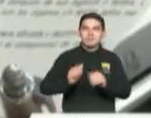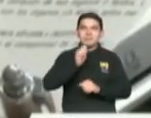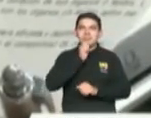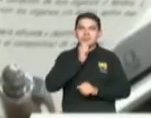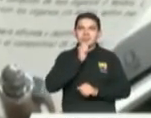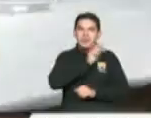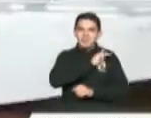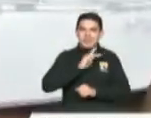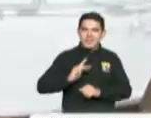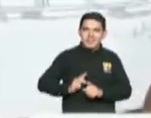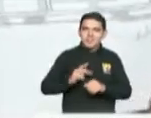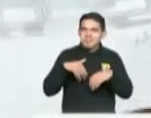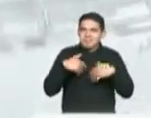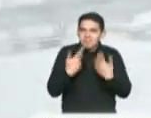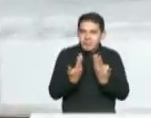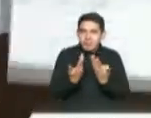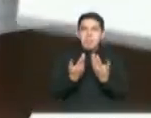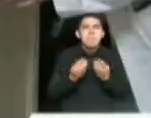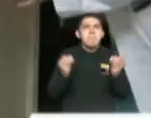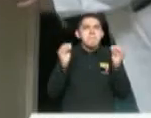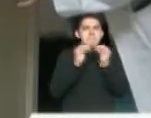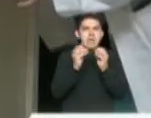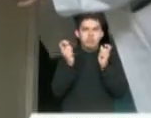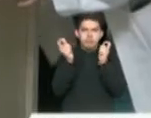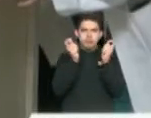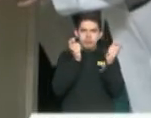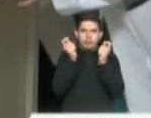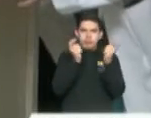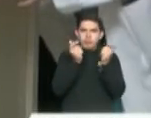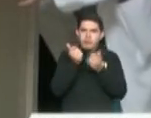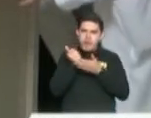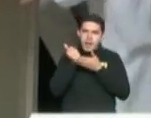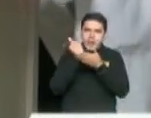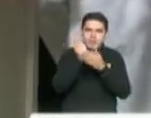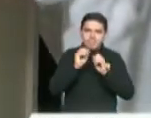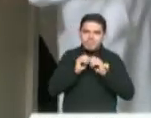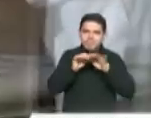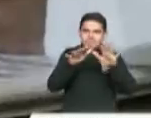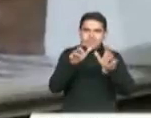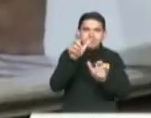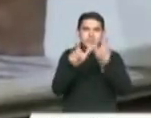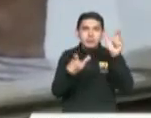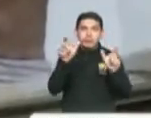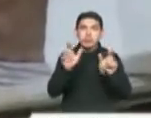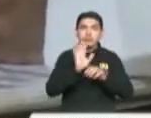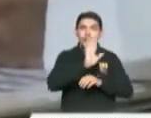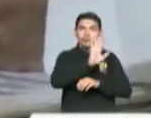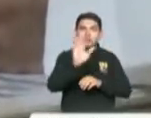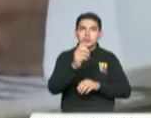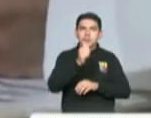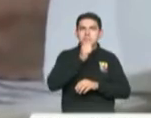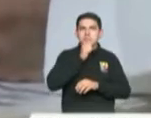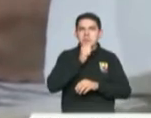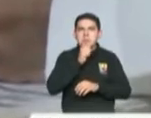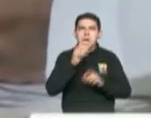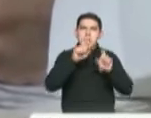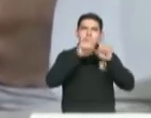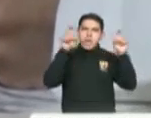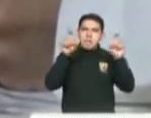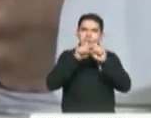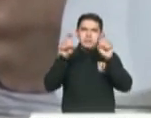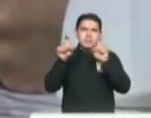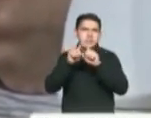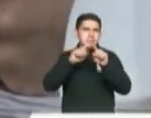brindar entre otras cosas una mayor cobertura a la ciudadanía e involucrar a las compañías que ofertan servicios de medicina